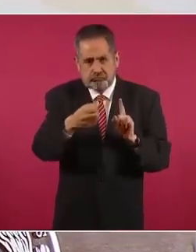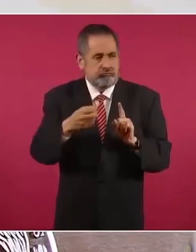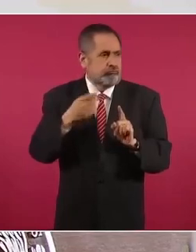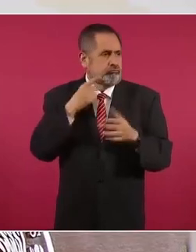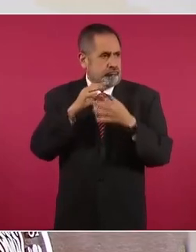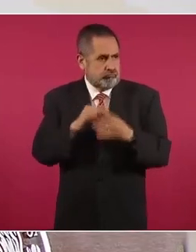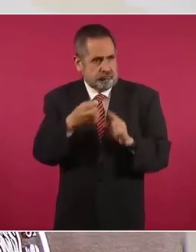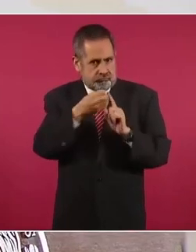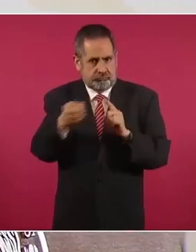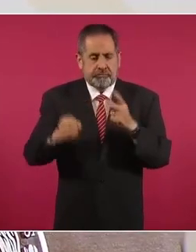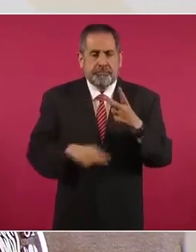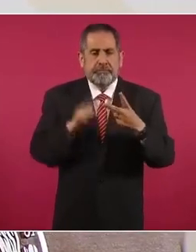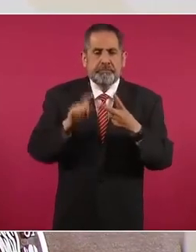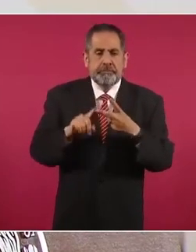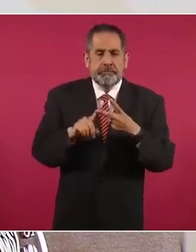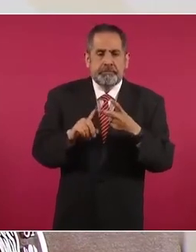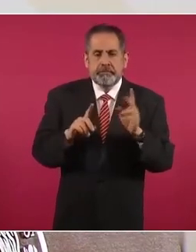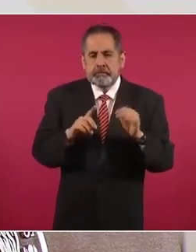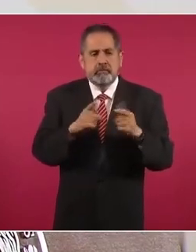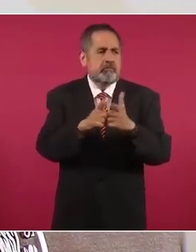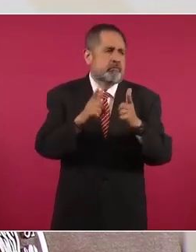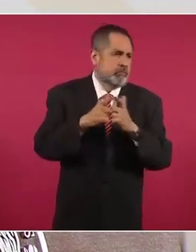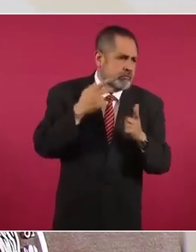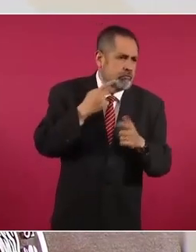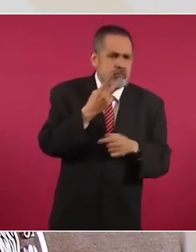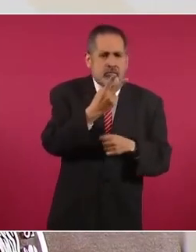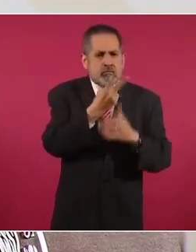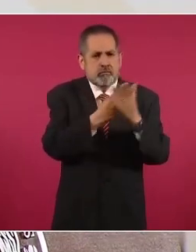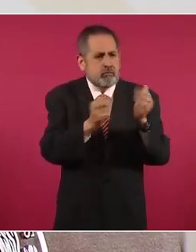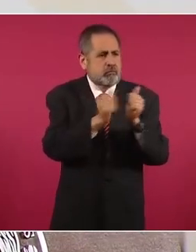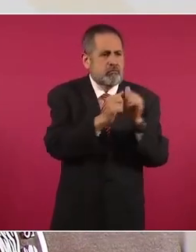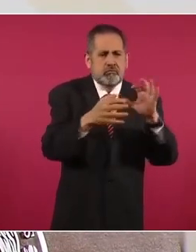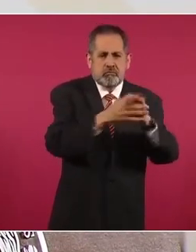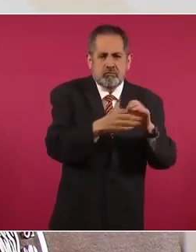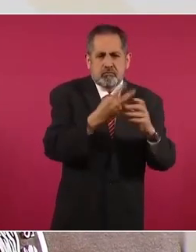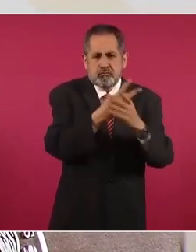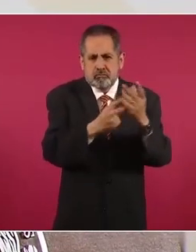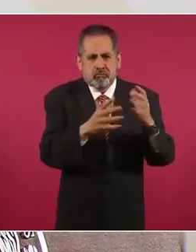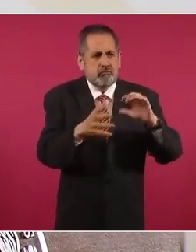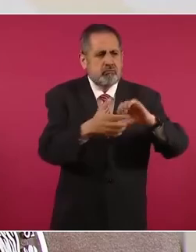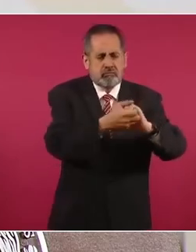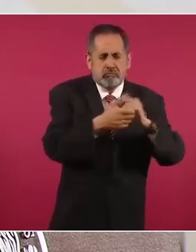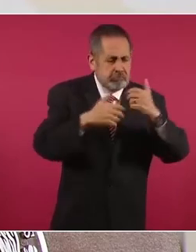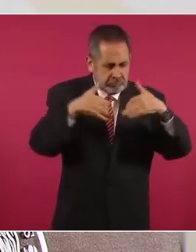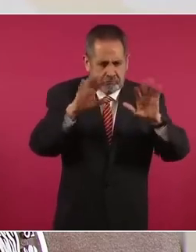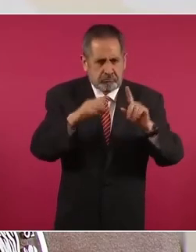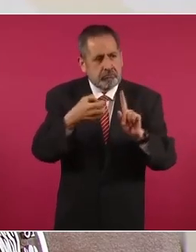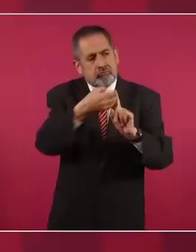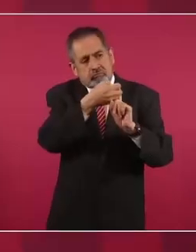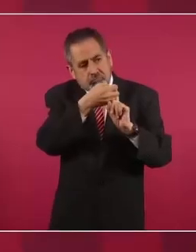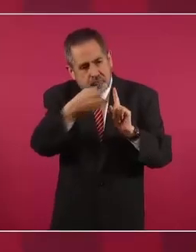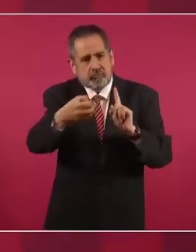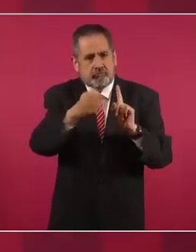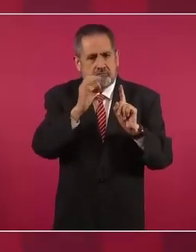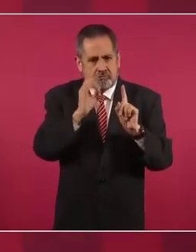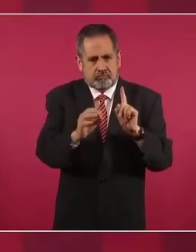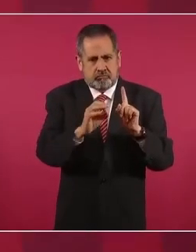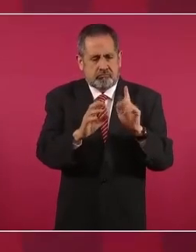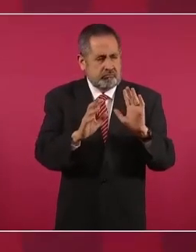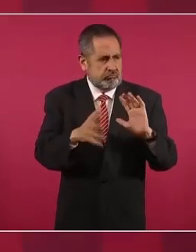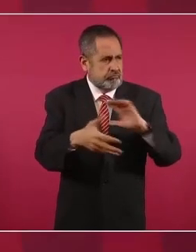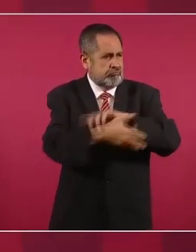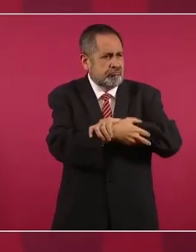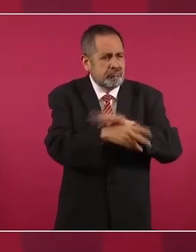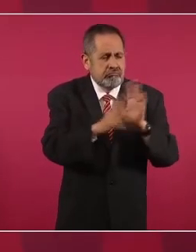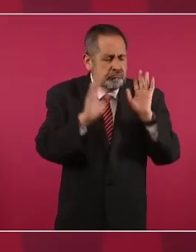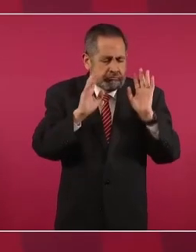política. Puede ser un partido, dos partidos, una coalición, una alianza